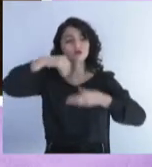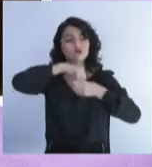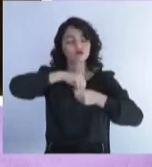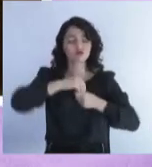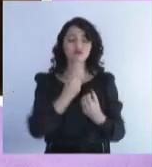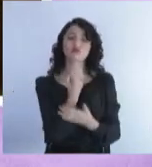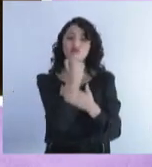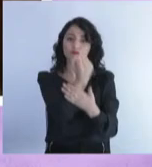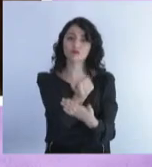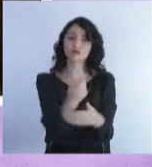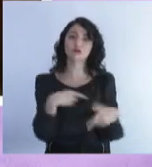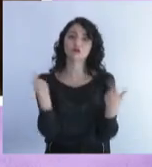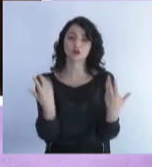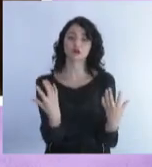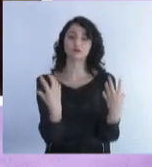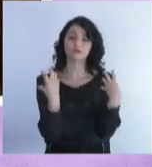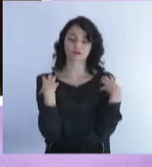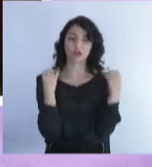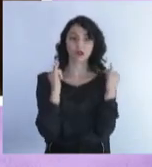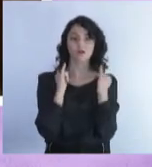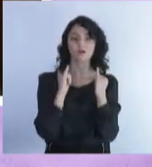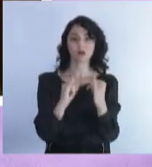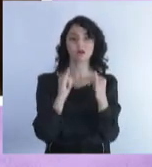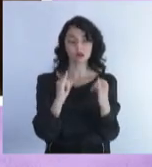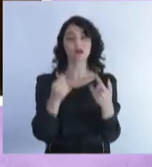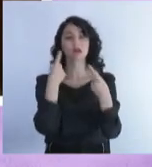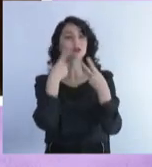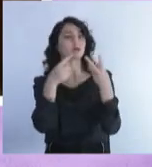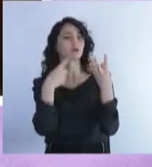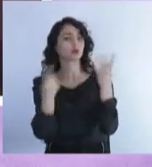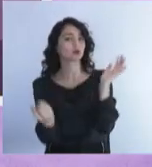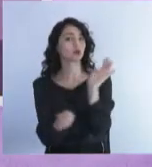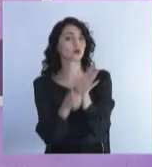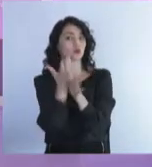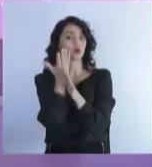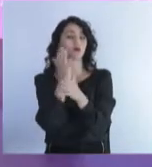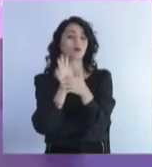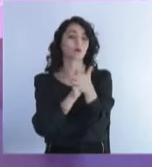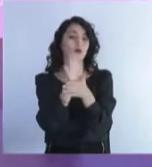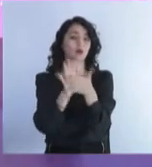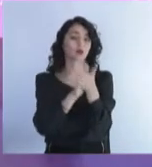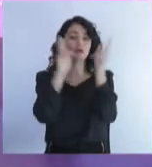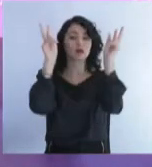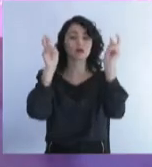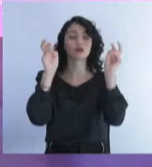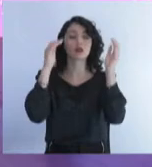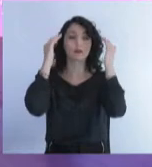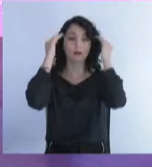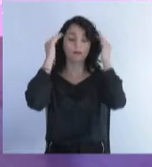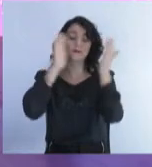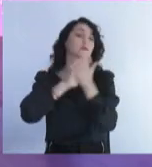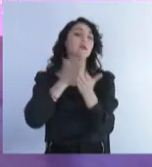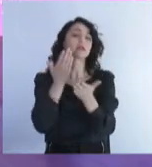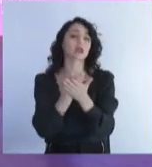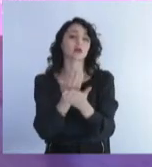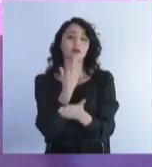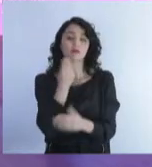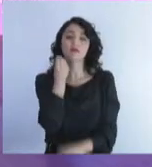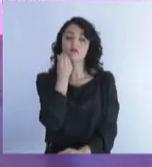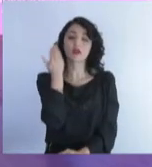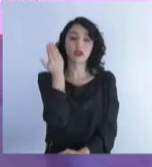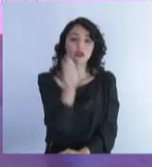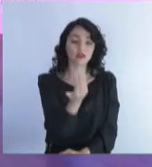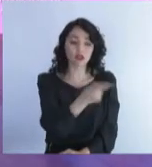la responsabilidad de informar sobre las últimas tendencias, en este caso sobre salud mental y bienestar, y entregar